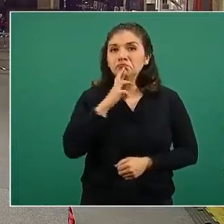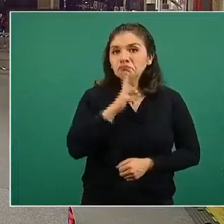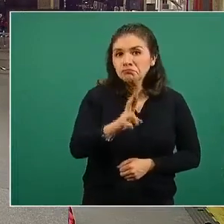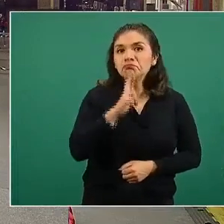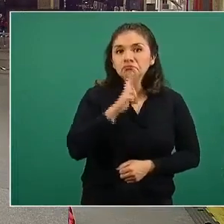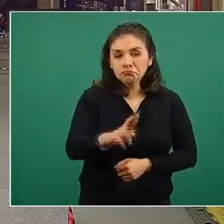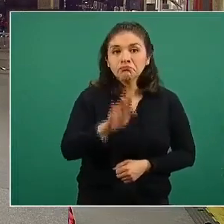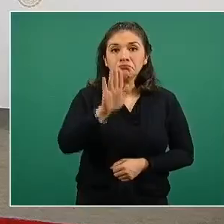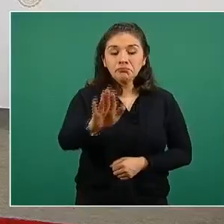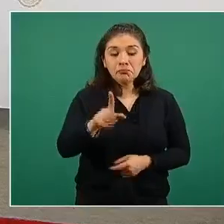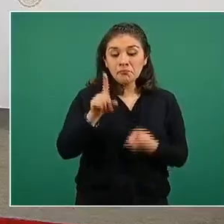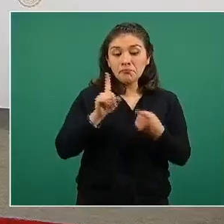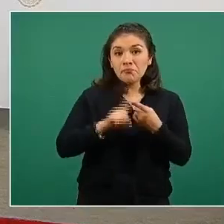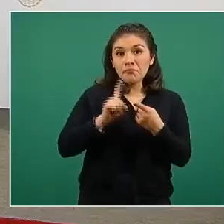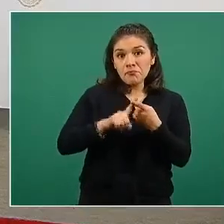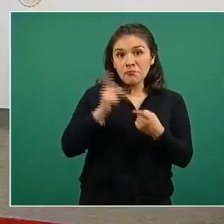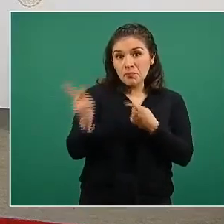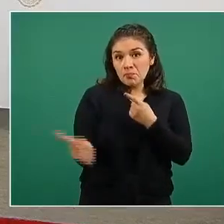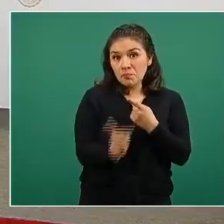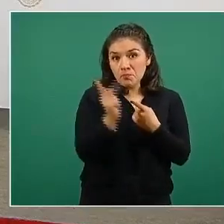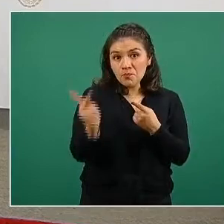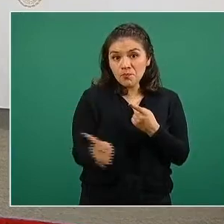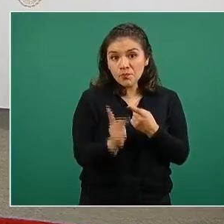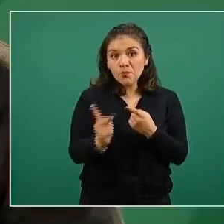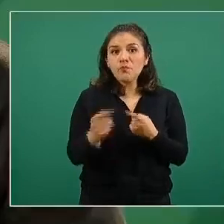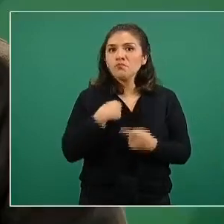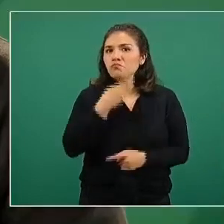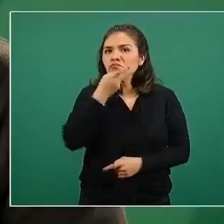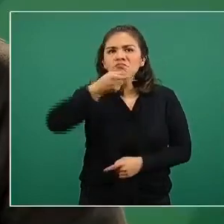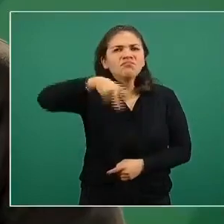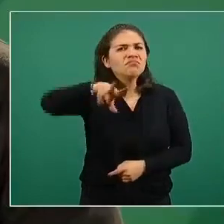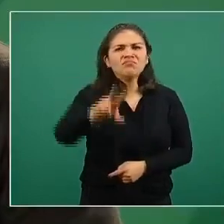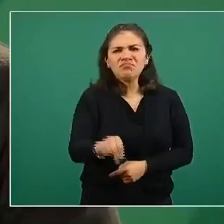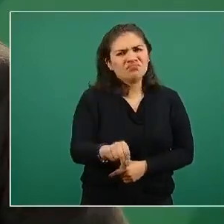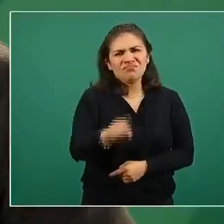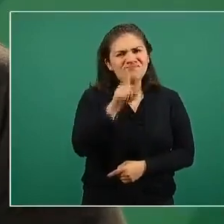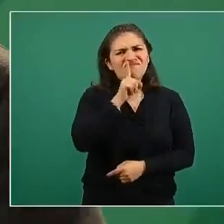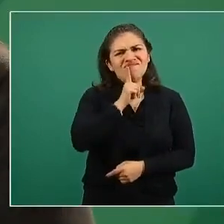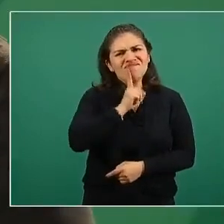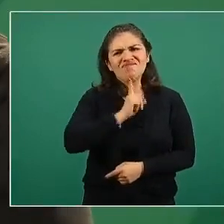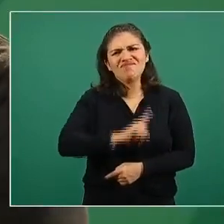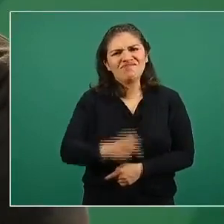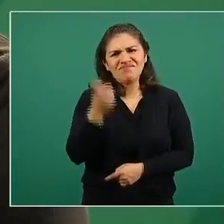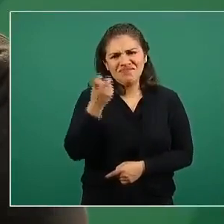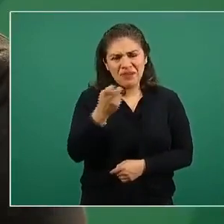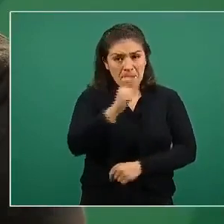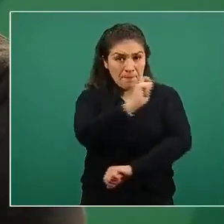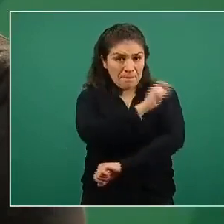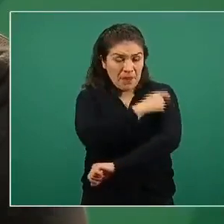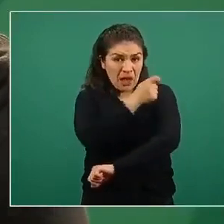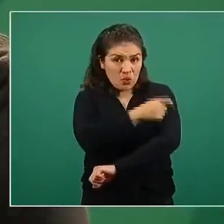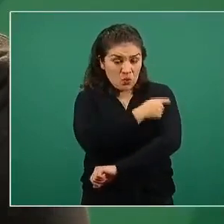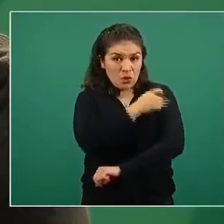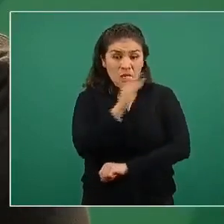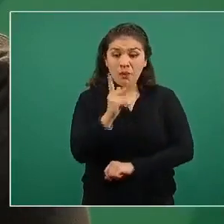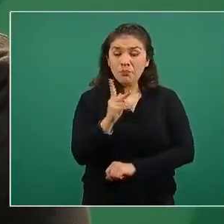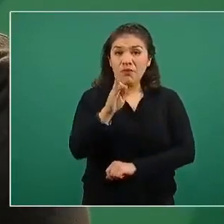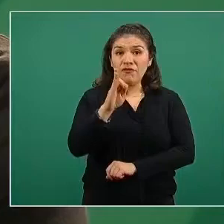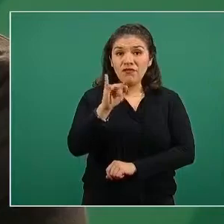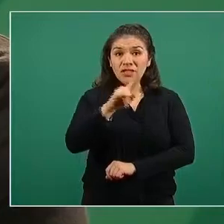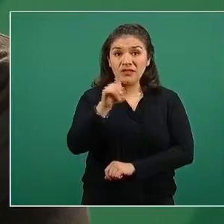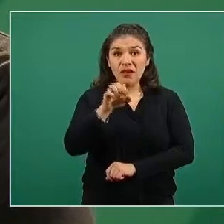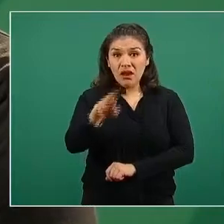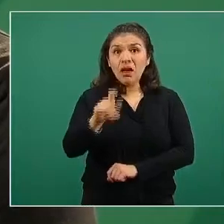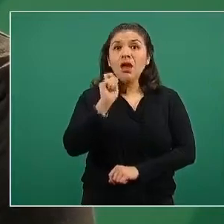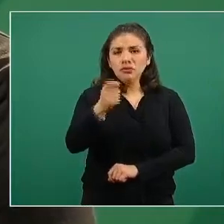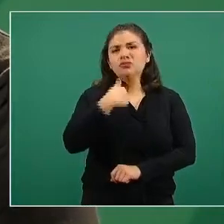hecho, la primera pregunta con un rotundo no, no es cierto. Precisamente la vacuna Pfizer es una